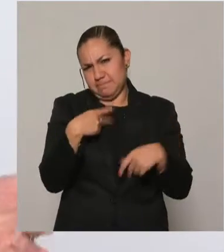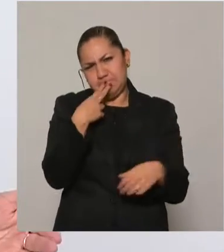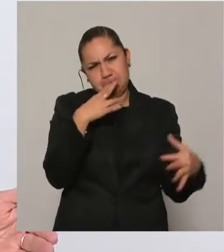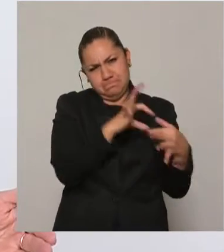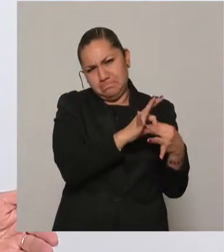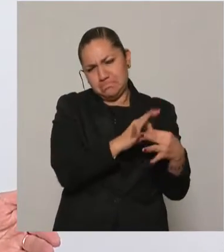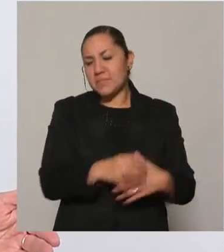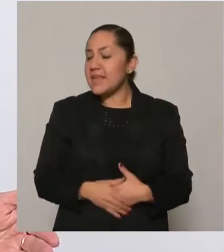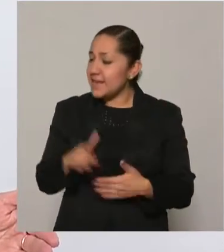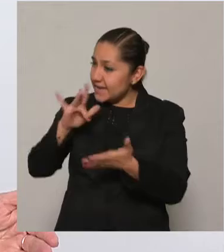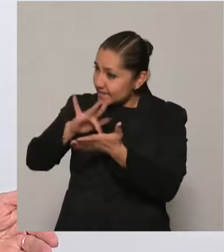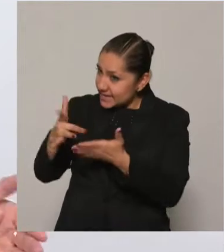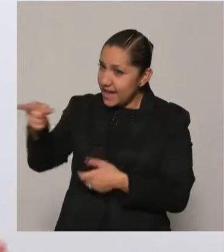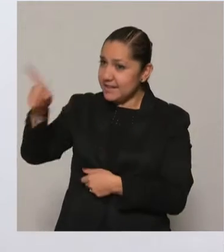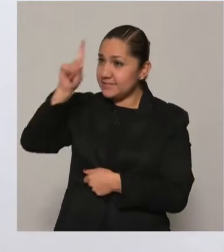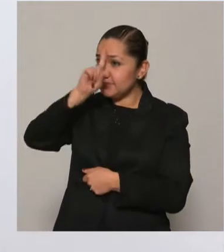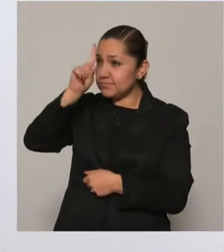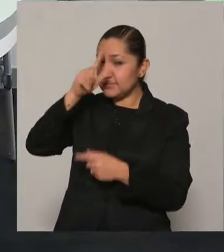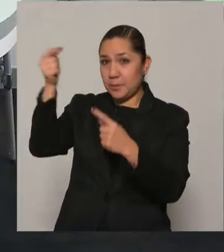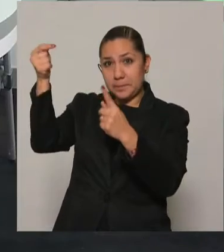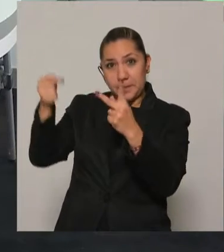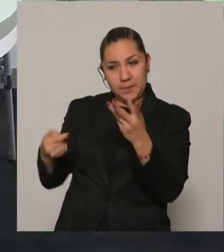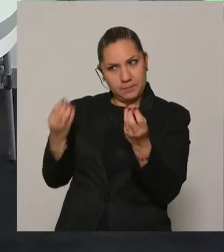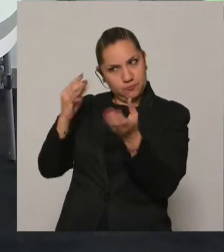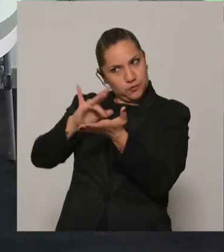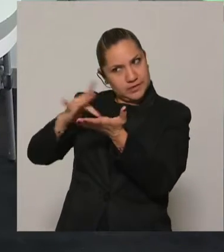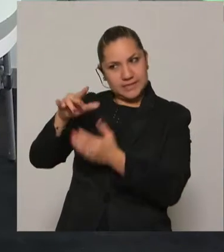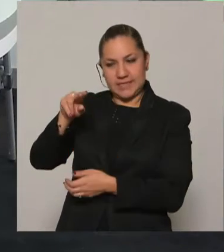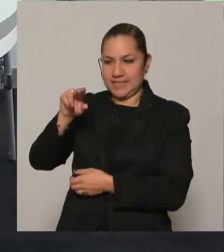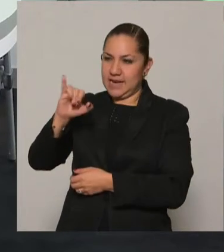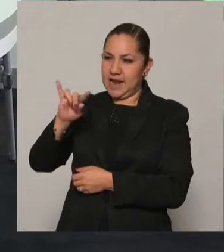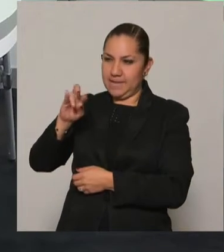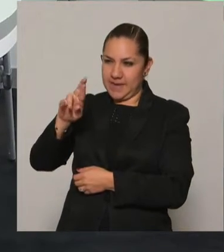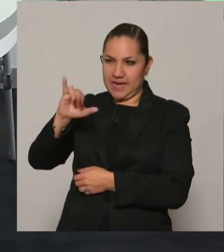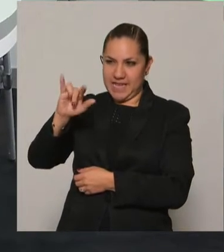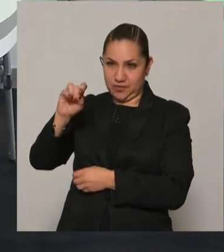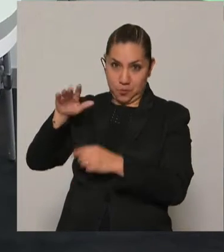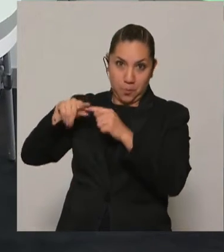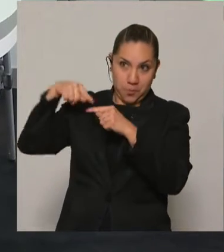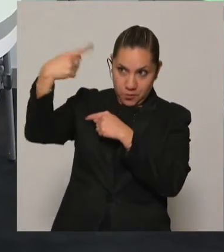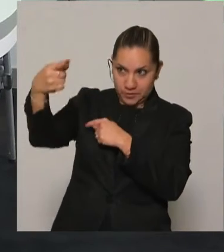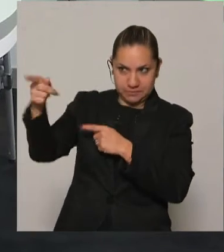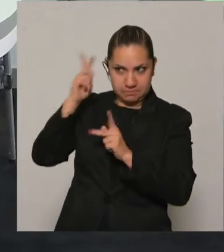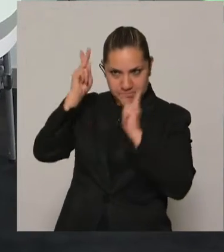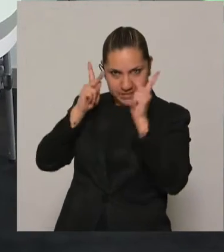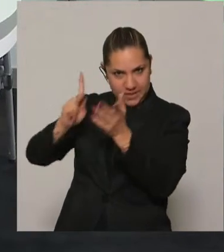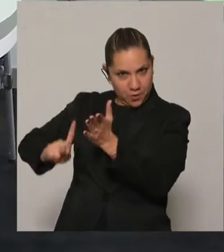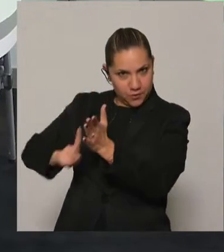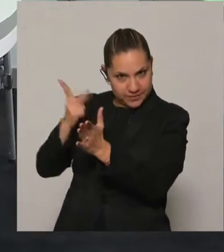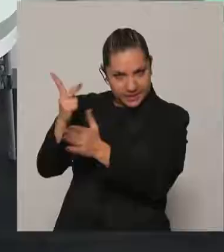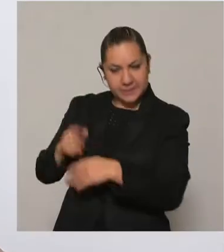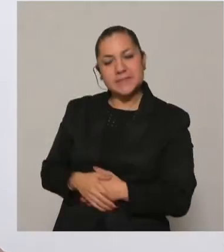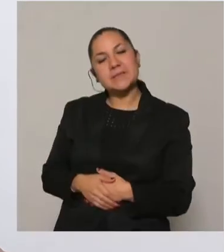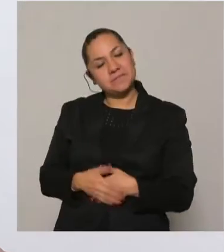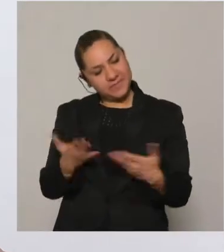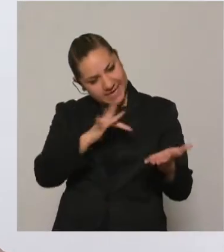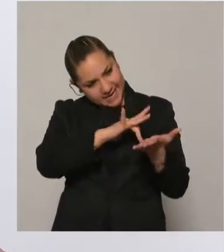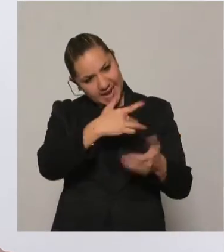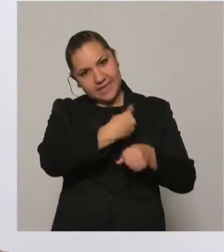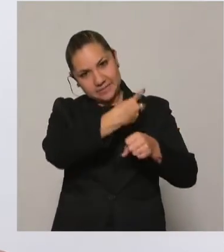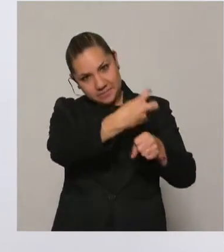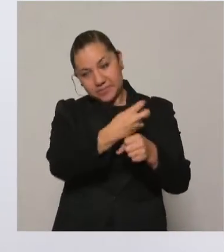Te esperamos pronto, ¿está Ojalá. bien? Sí, por supuesto, Mariana, cuando quieran. Pues muchísimo gusto. Un placer, Mariana. Esté muy Despedimos bien. a Javier Nieto, pues